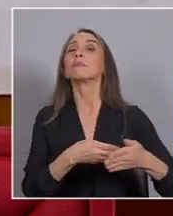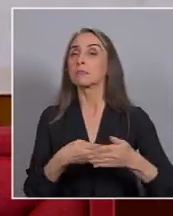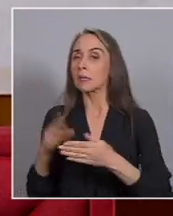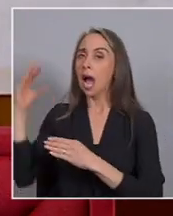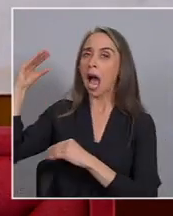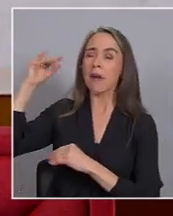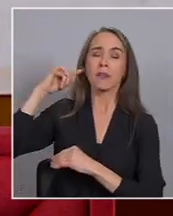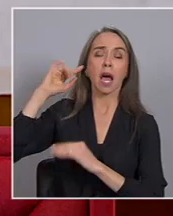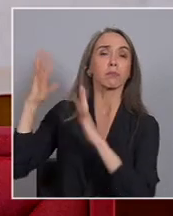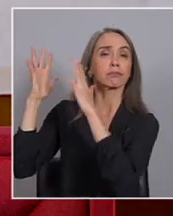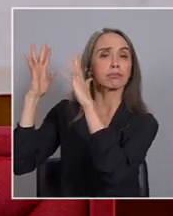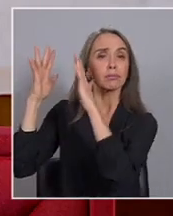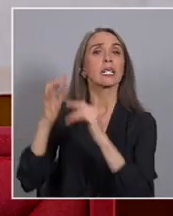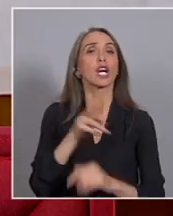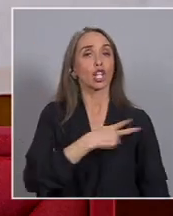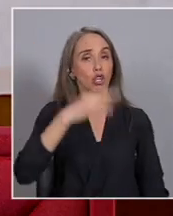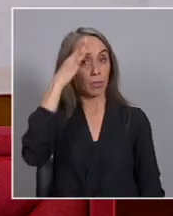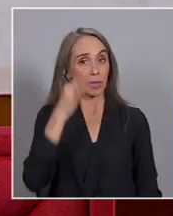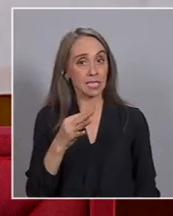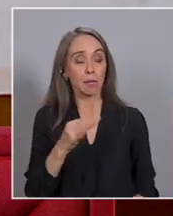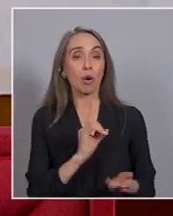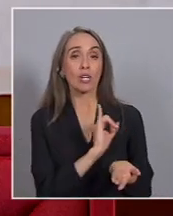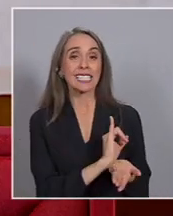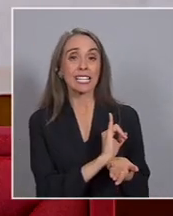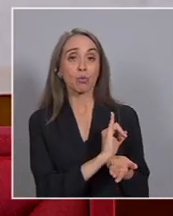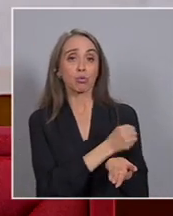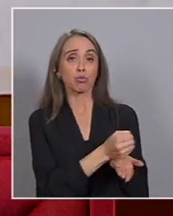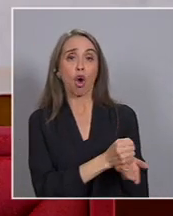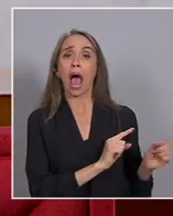hemos decidido, por vía administrativa,